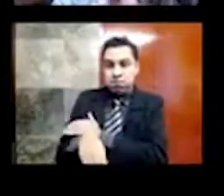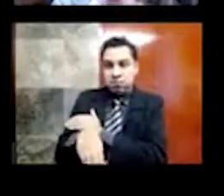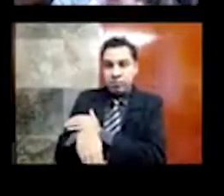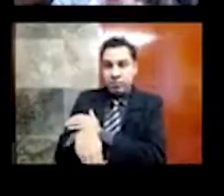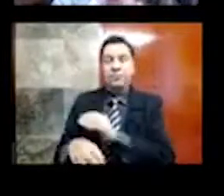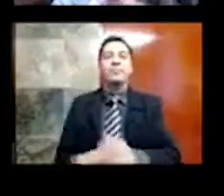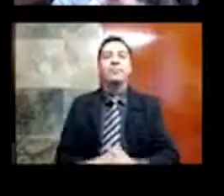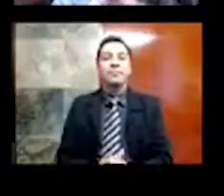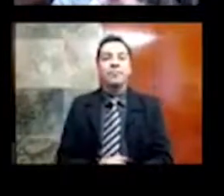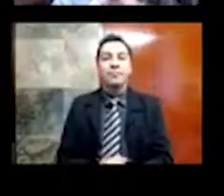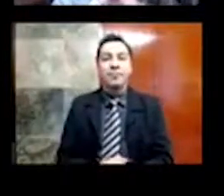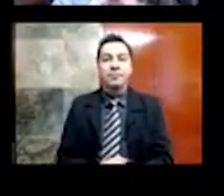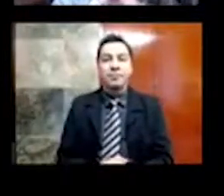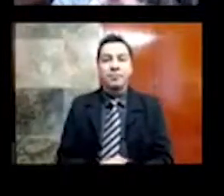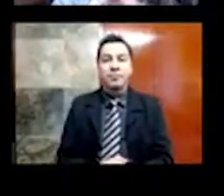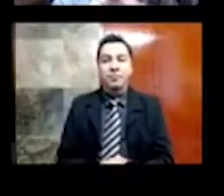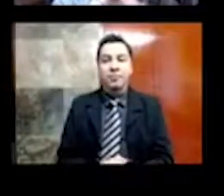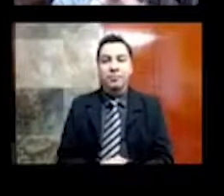sigue.